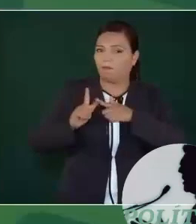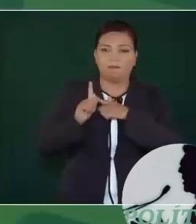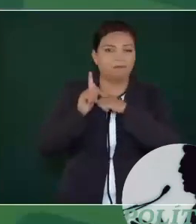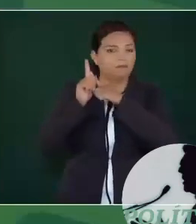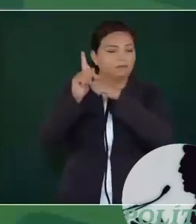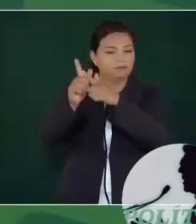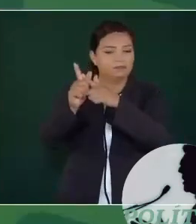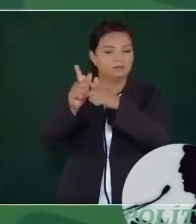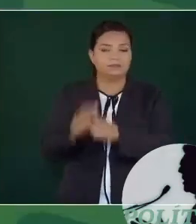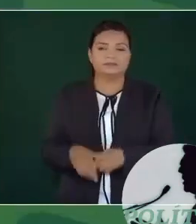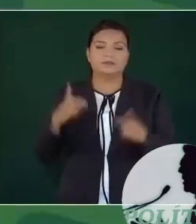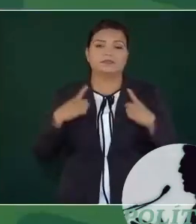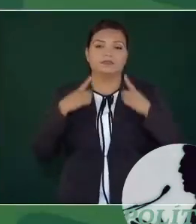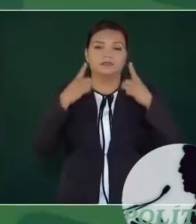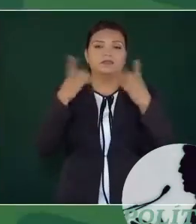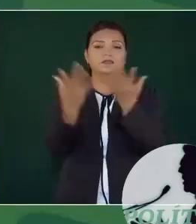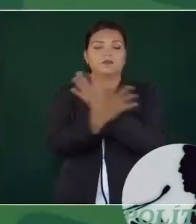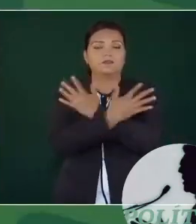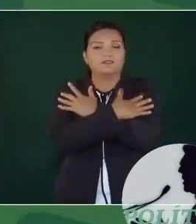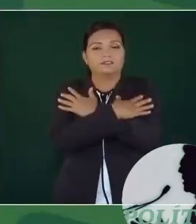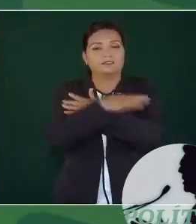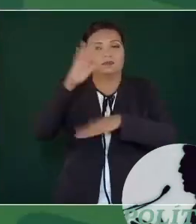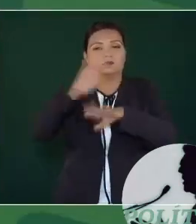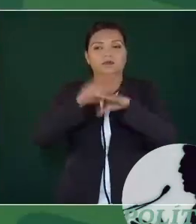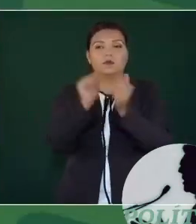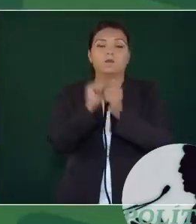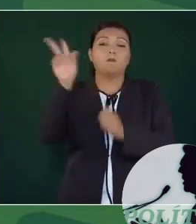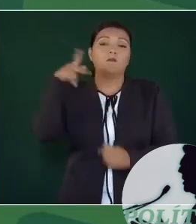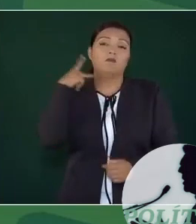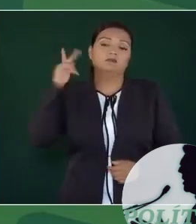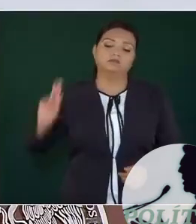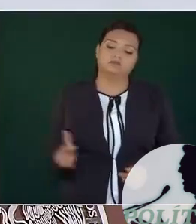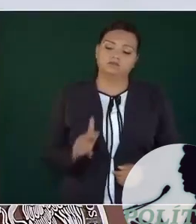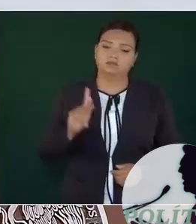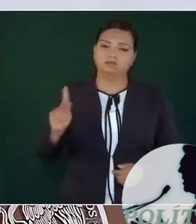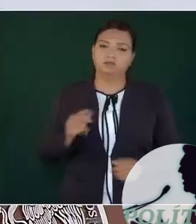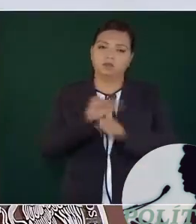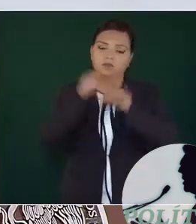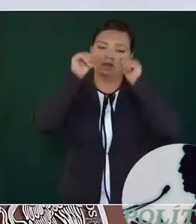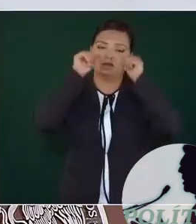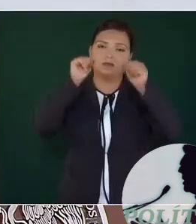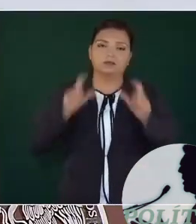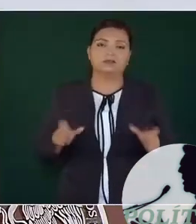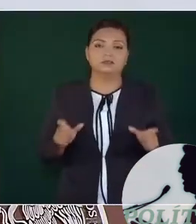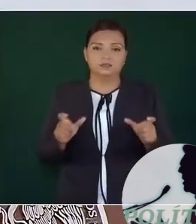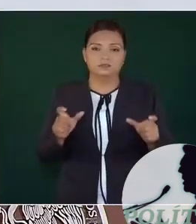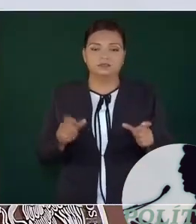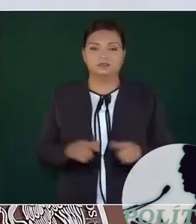seguimos, dando abrazos con políticas públicas que atienden la